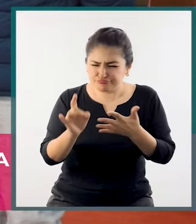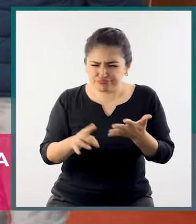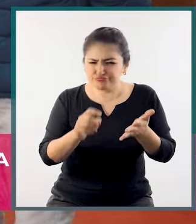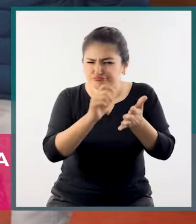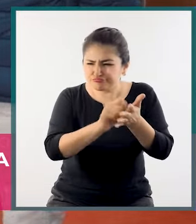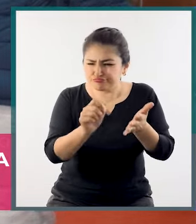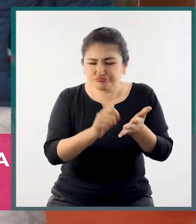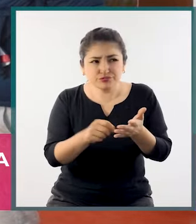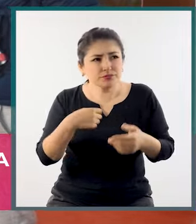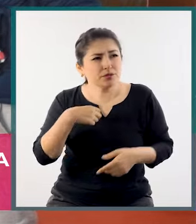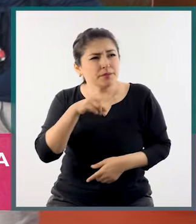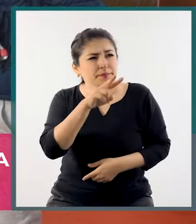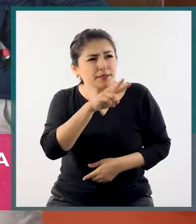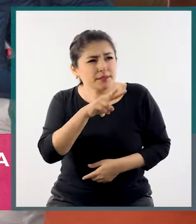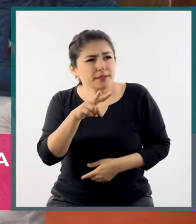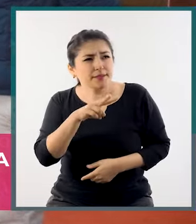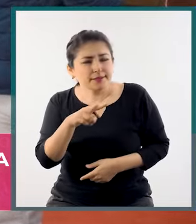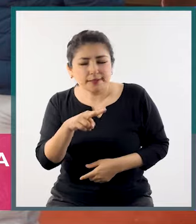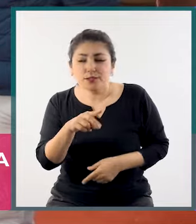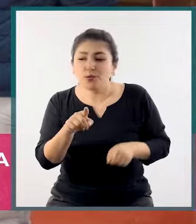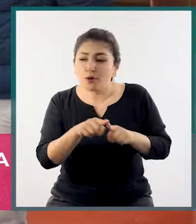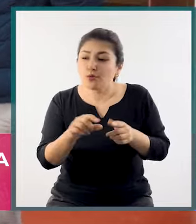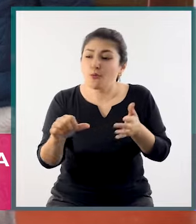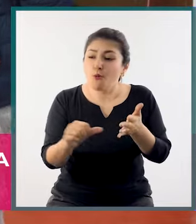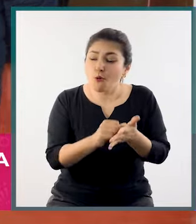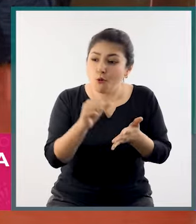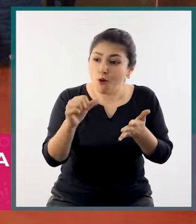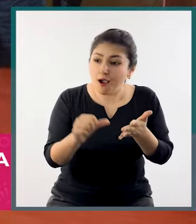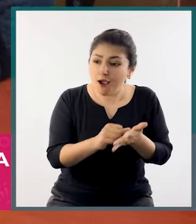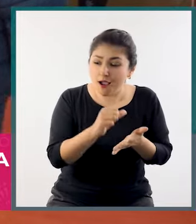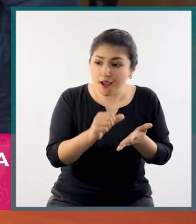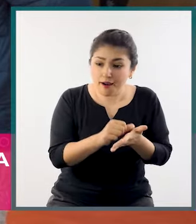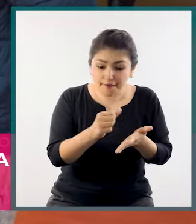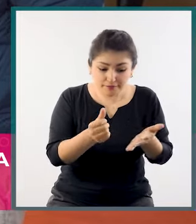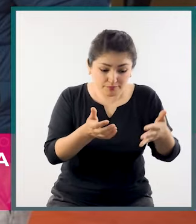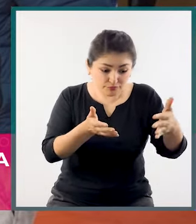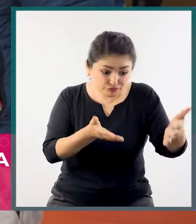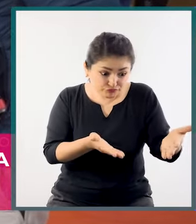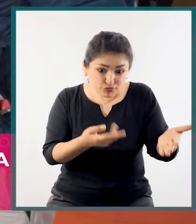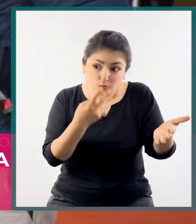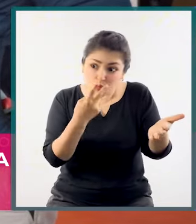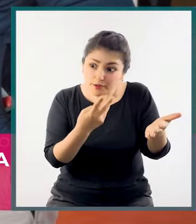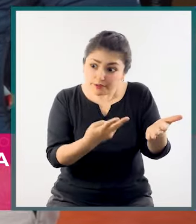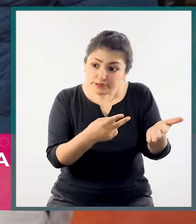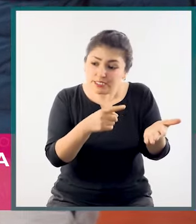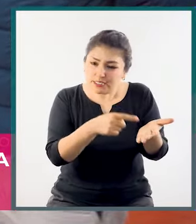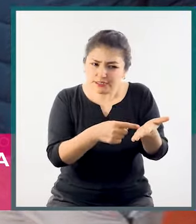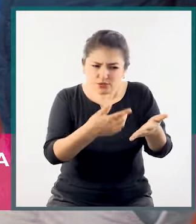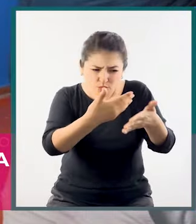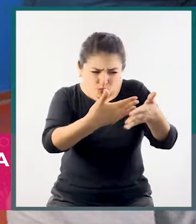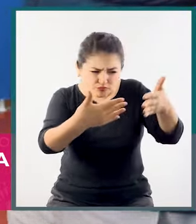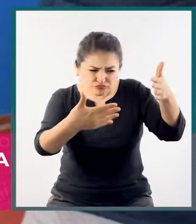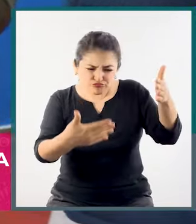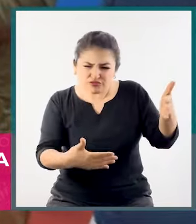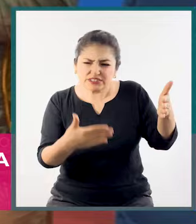Eso a través de las letras y a través de las artes plásticas, como este fragmento de mural de Josué